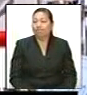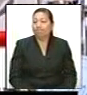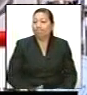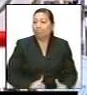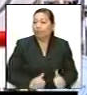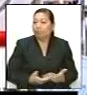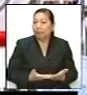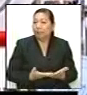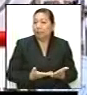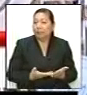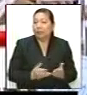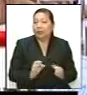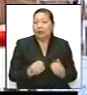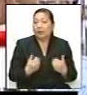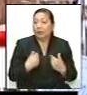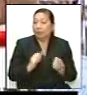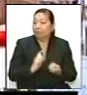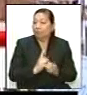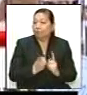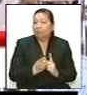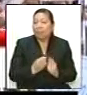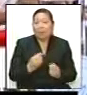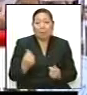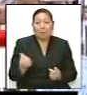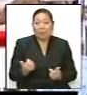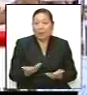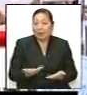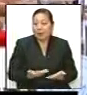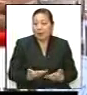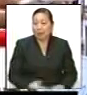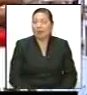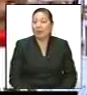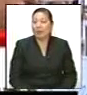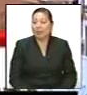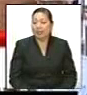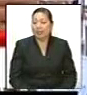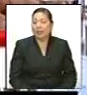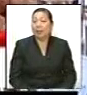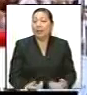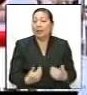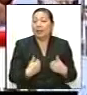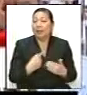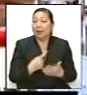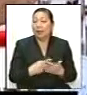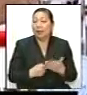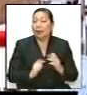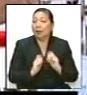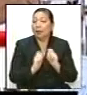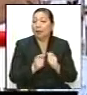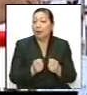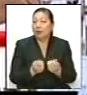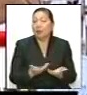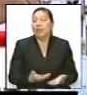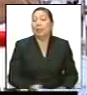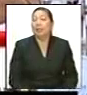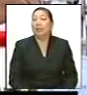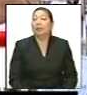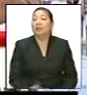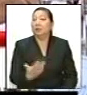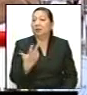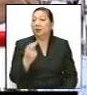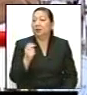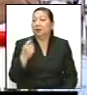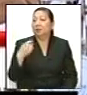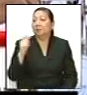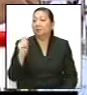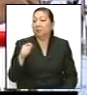desafortunadamente, si no corregimos eso pronto, el tener que devolver otra vez un 30%